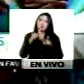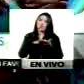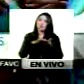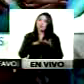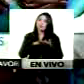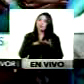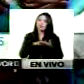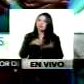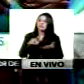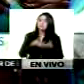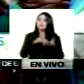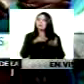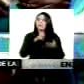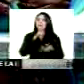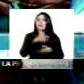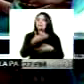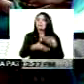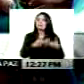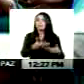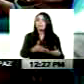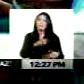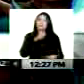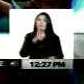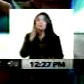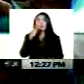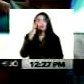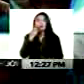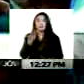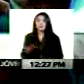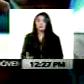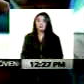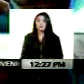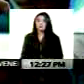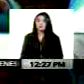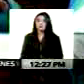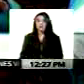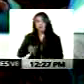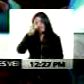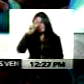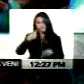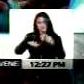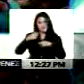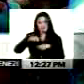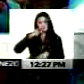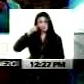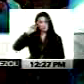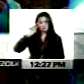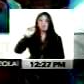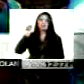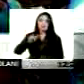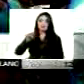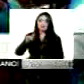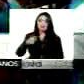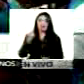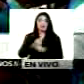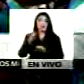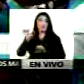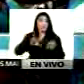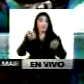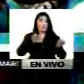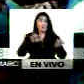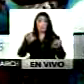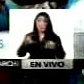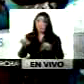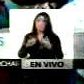sobrevenido que es dañino, como todos los tres anteriores que mencioné, que es el bachaquerismo. Desde aquí, la clase obrera evalúa y pone en práctica estrategias